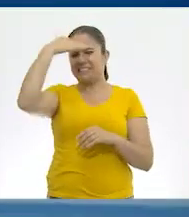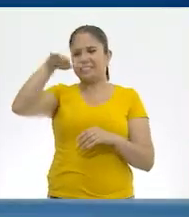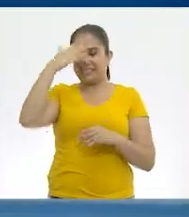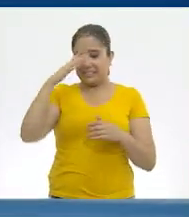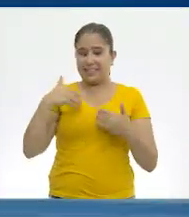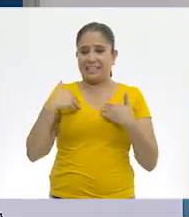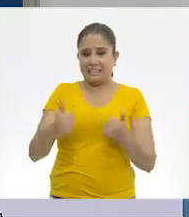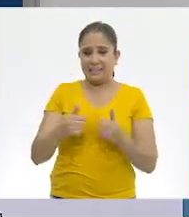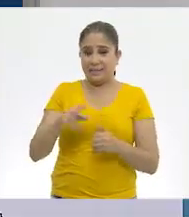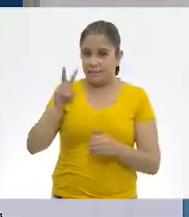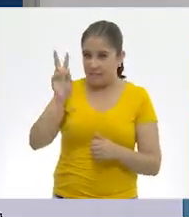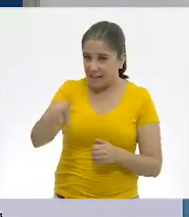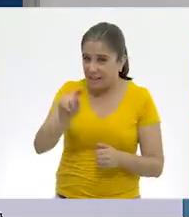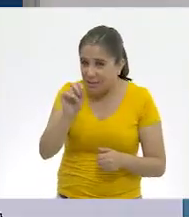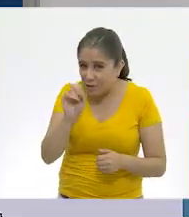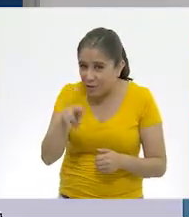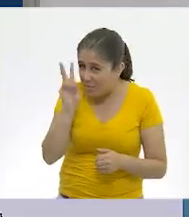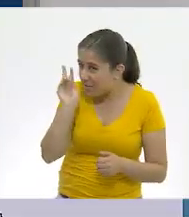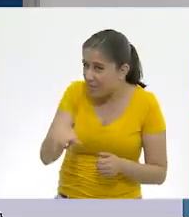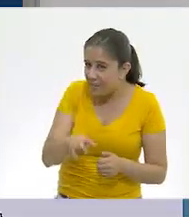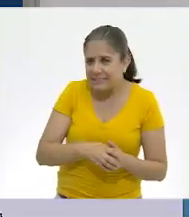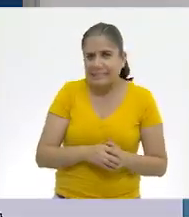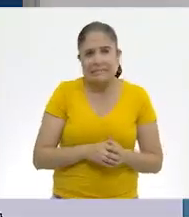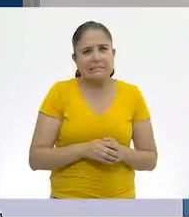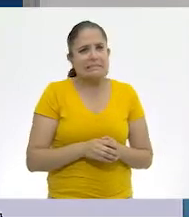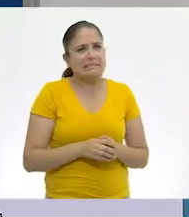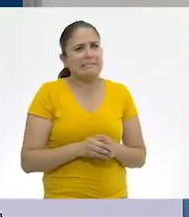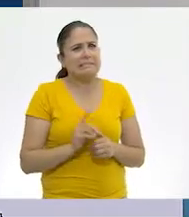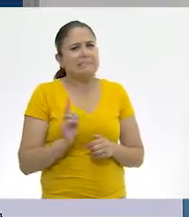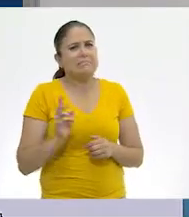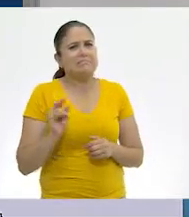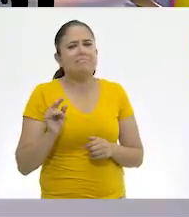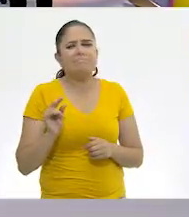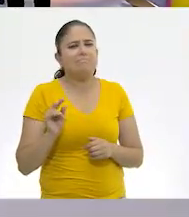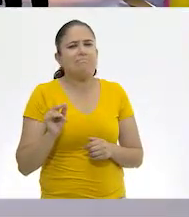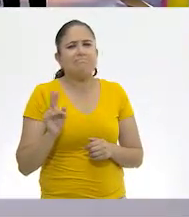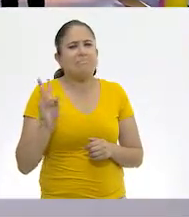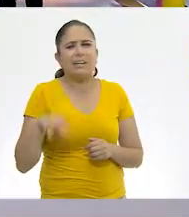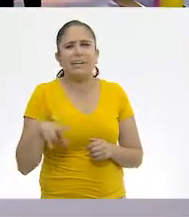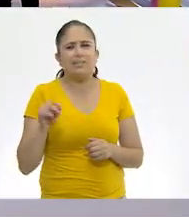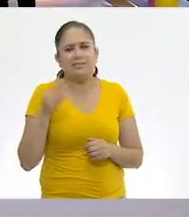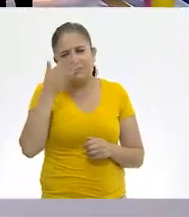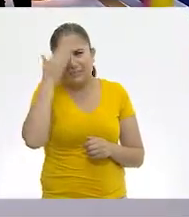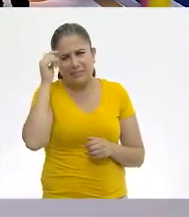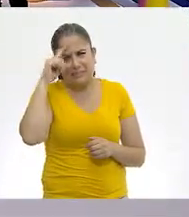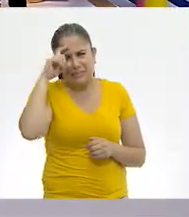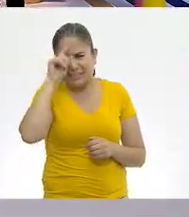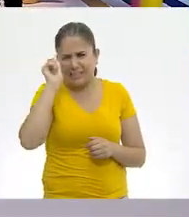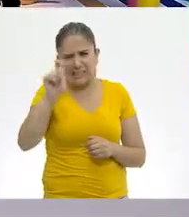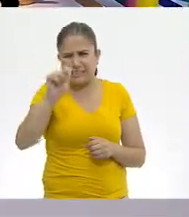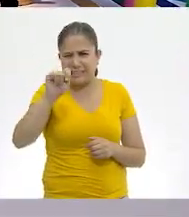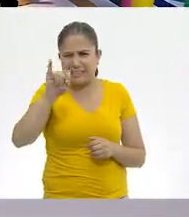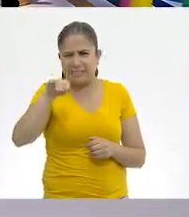veras, Ton? Pues, no, la verdad no. ¿Qué eran esas